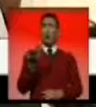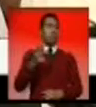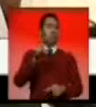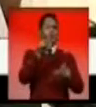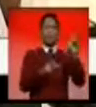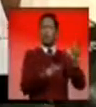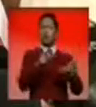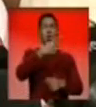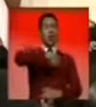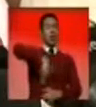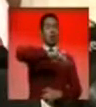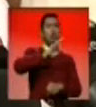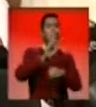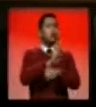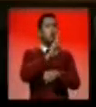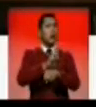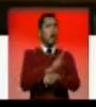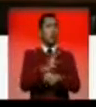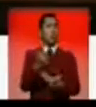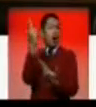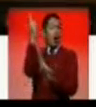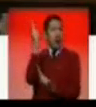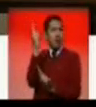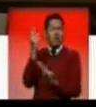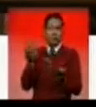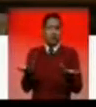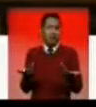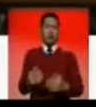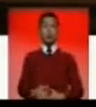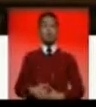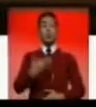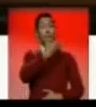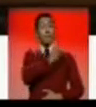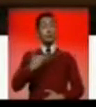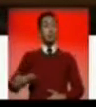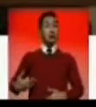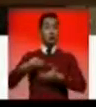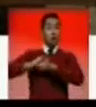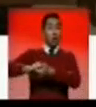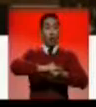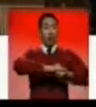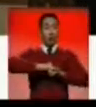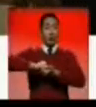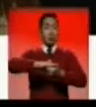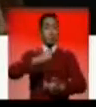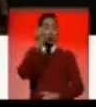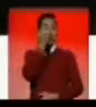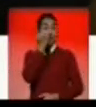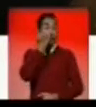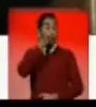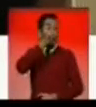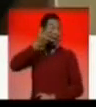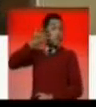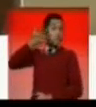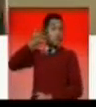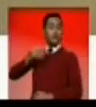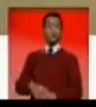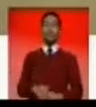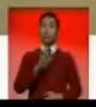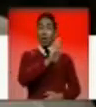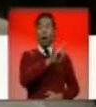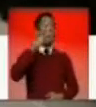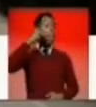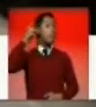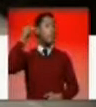utilizando armas. Pero el presidente de la Confederación de Nacionalidades de la Amazonía, desde el Puyo, responsabilizó